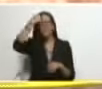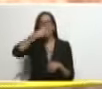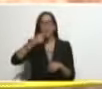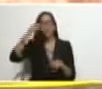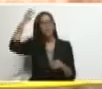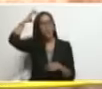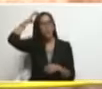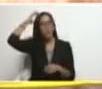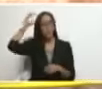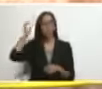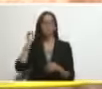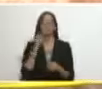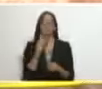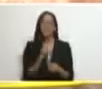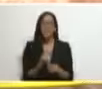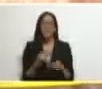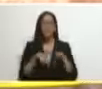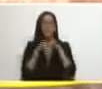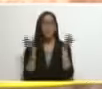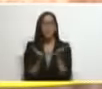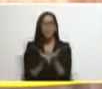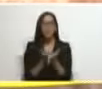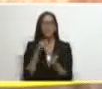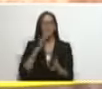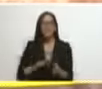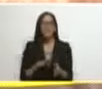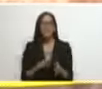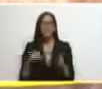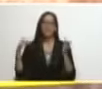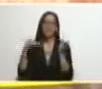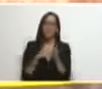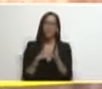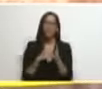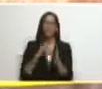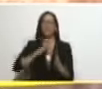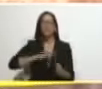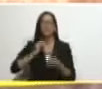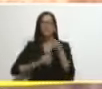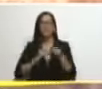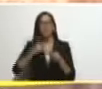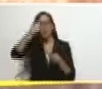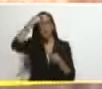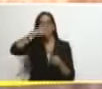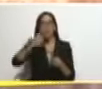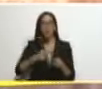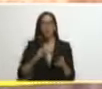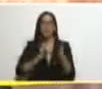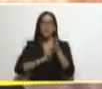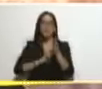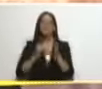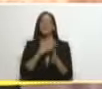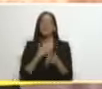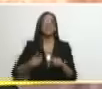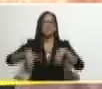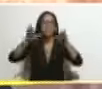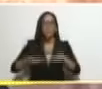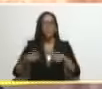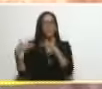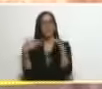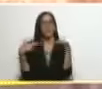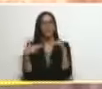judío, de Israel y del mundo, está en contra de lo que se le está haciendo al pueblo palestino y quiere que se detenga la